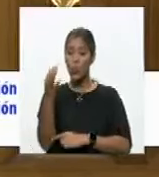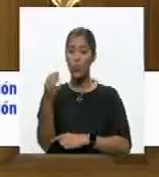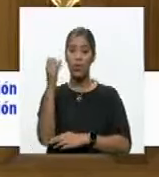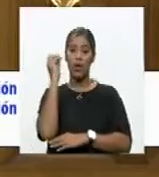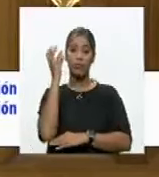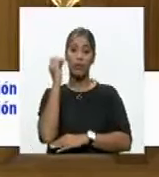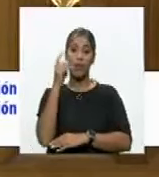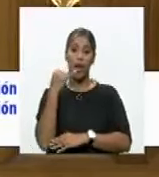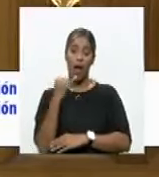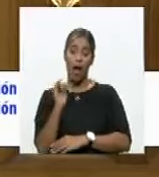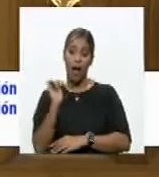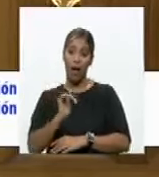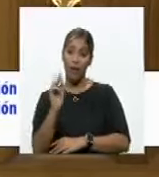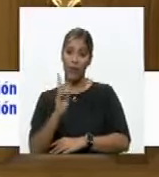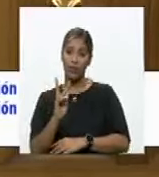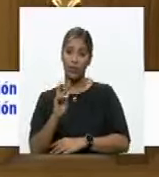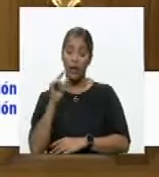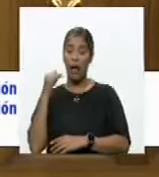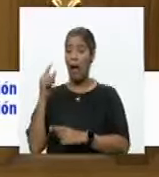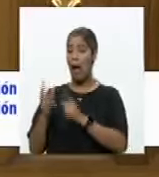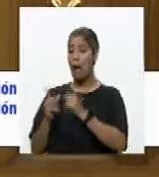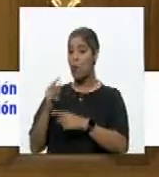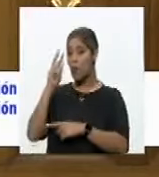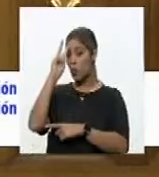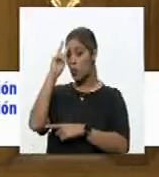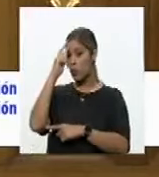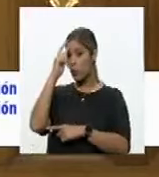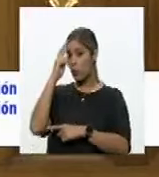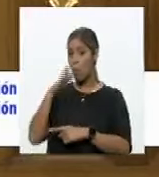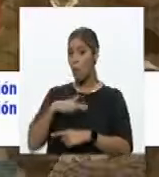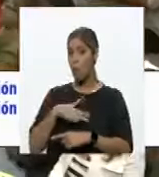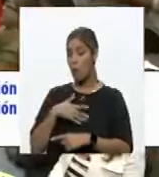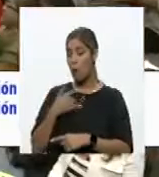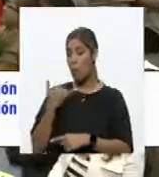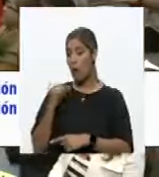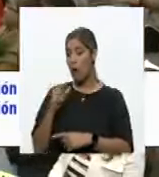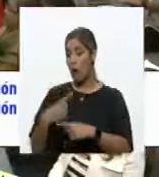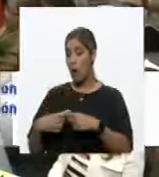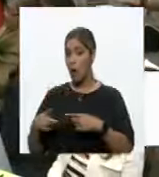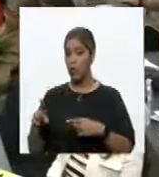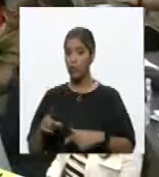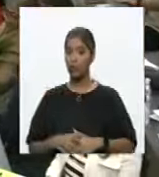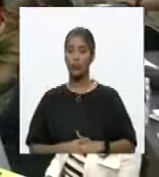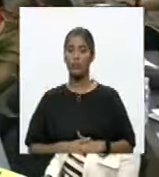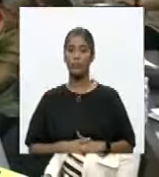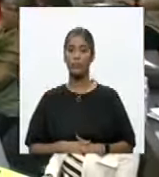existe. Eso es para las dudas de los que no creen que pueda existir otro.